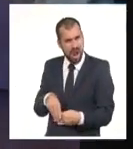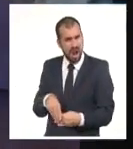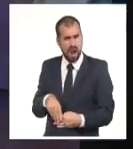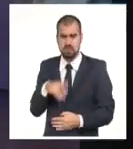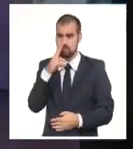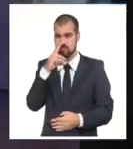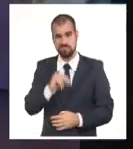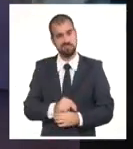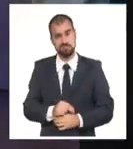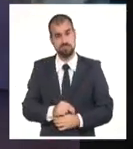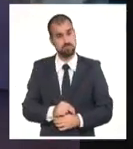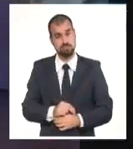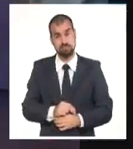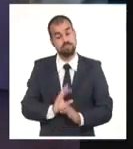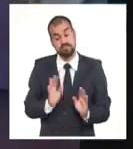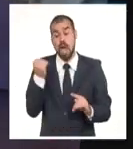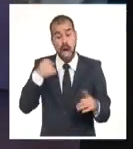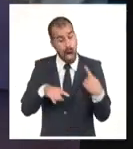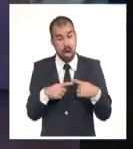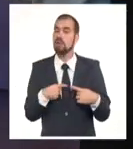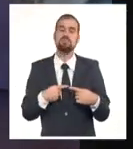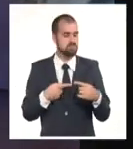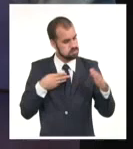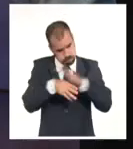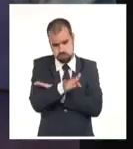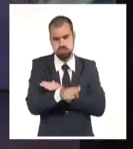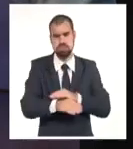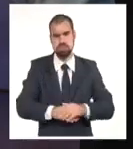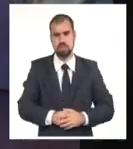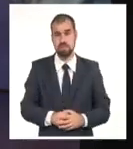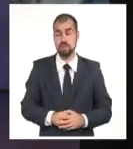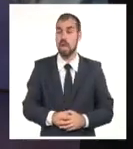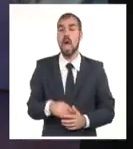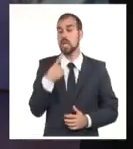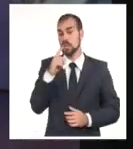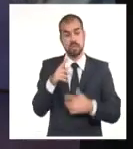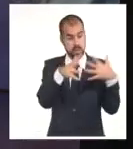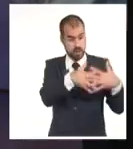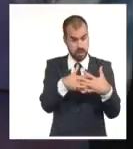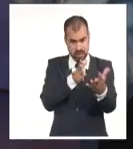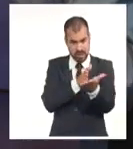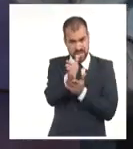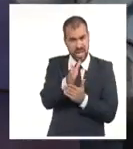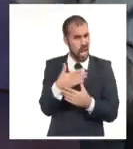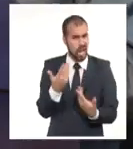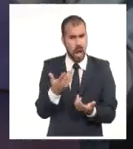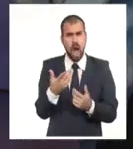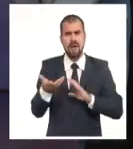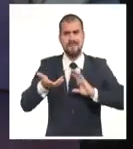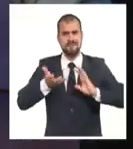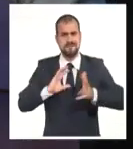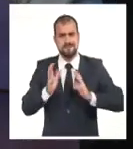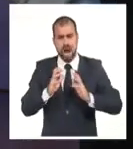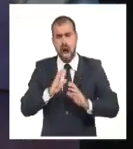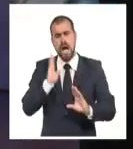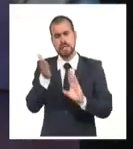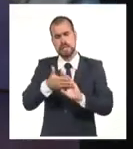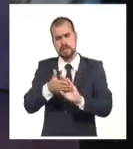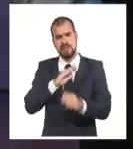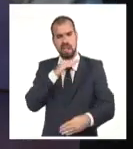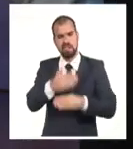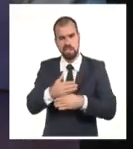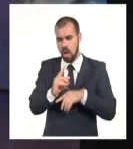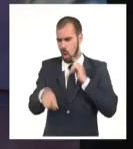límite. Continuar utilizando las sanciones económicas, comerciales y financieras como instrumento de presión contra